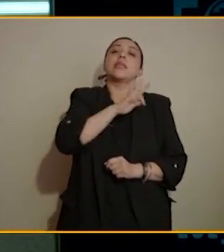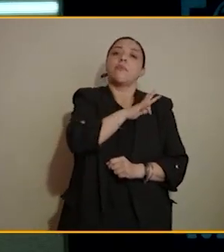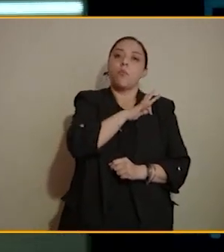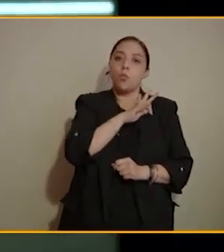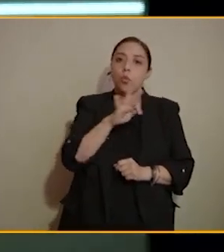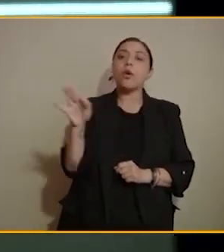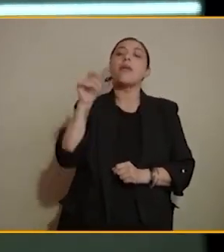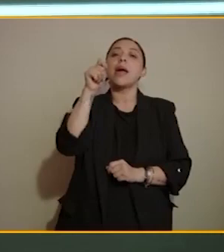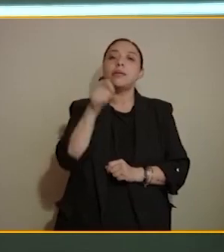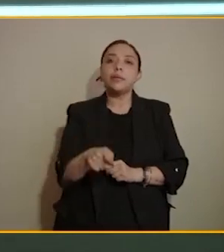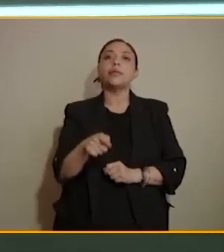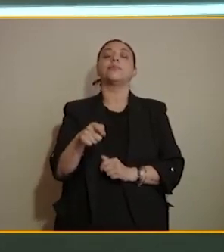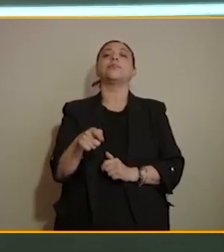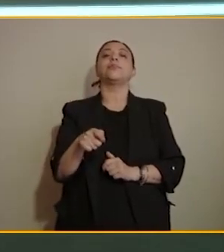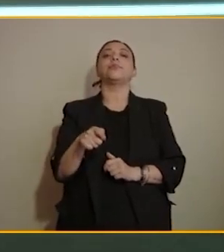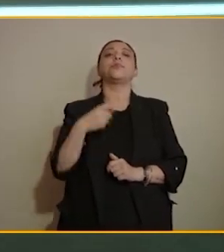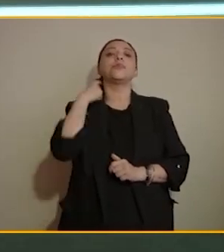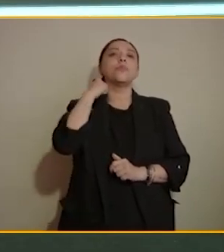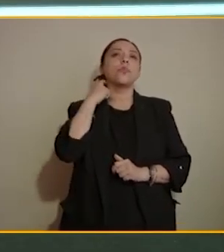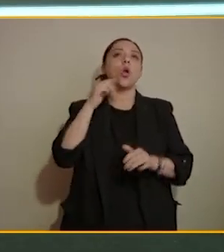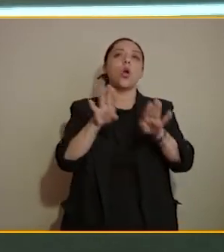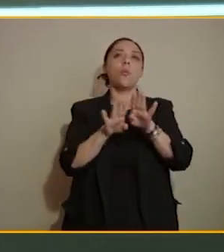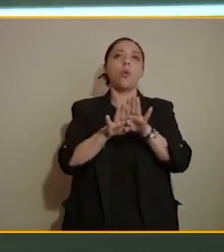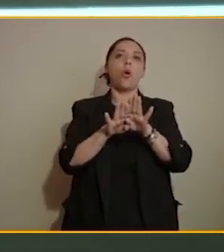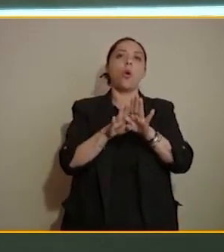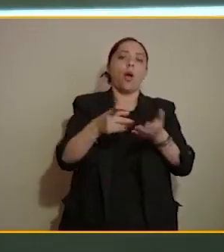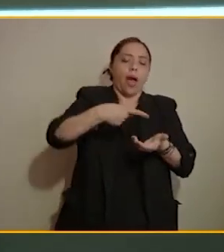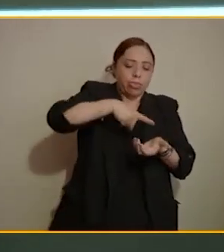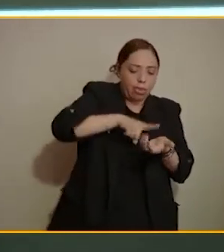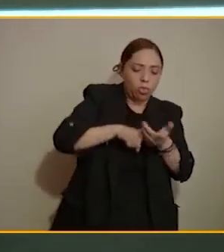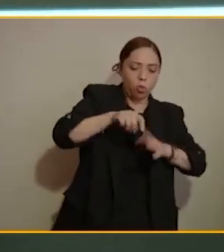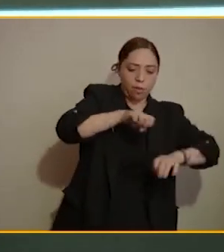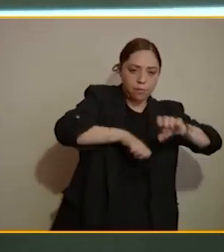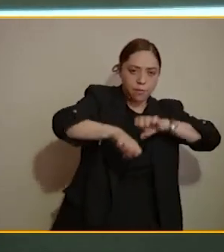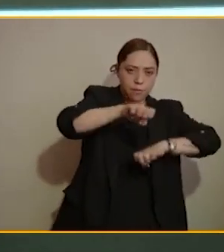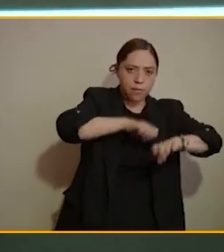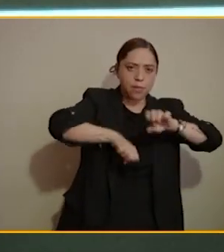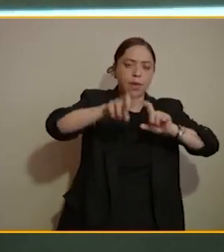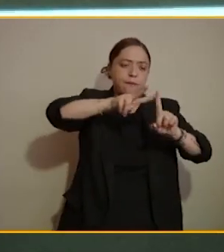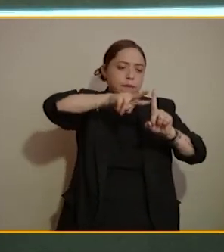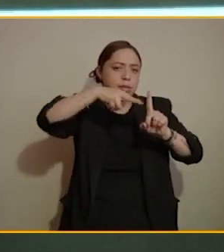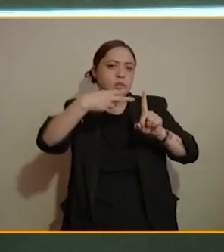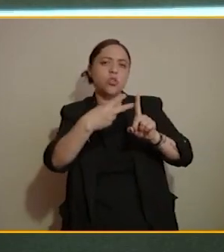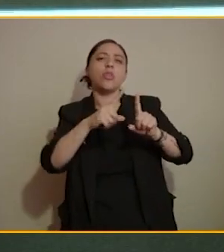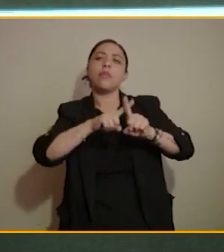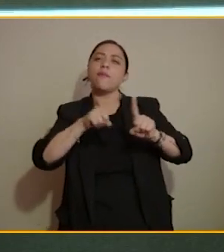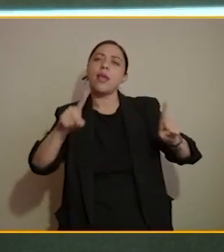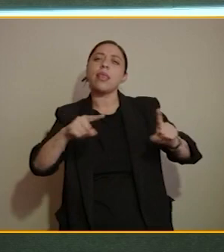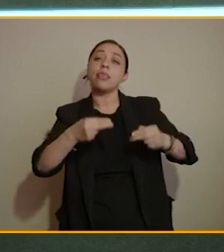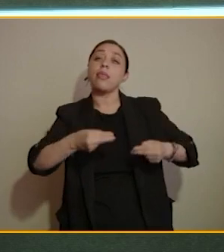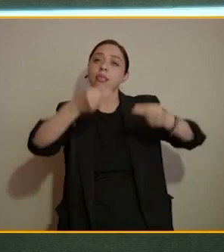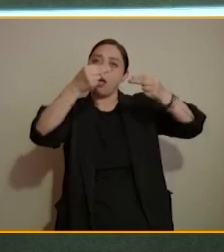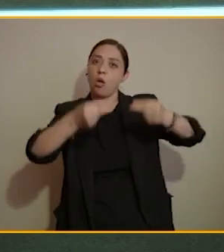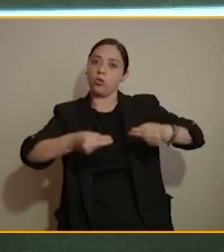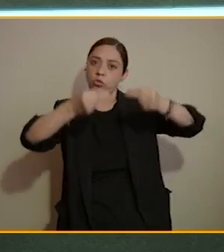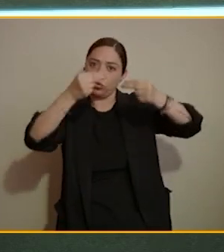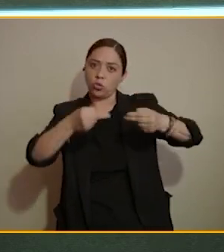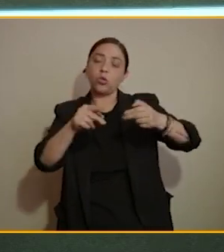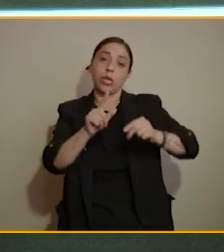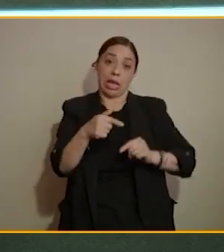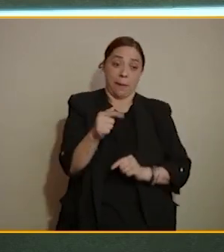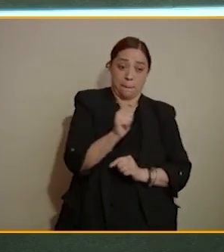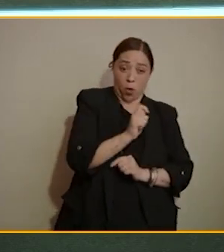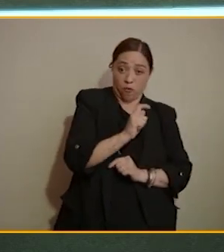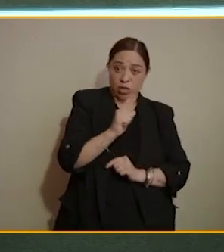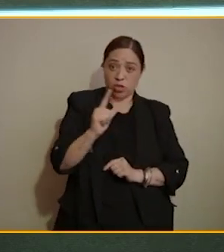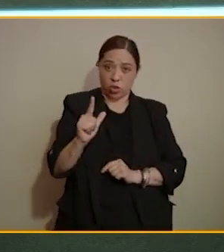comenzar desde el interior de sus organizaciones a tener otra visión de sus negocios, a entender que la profesionalización